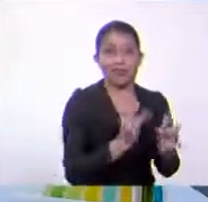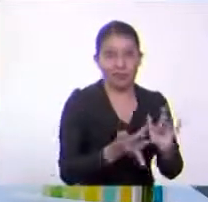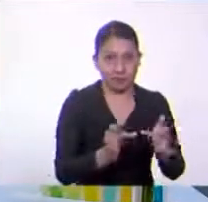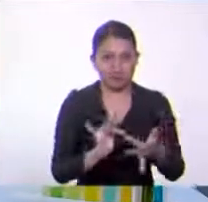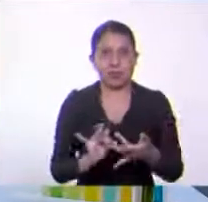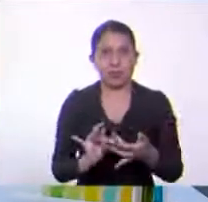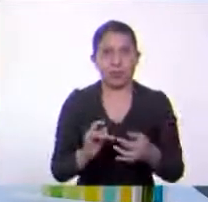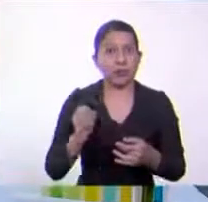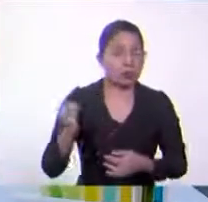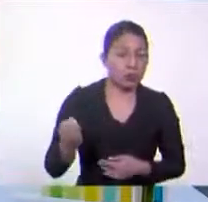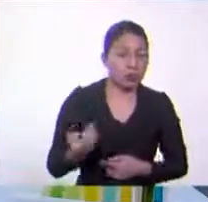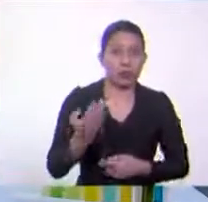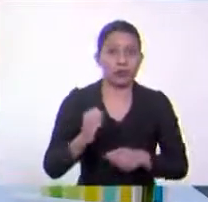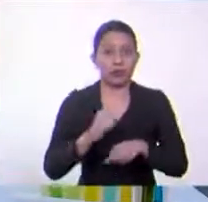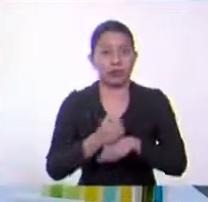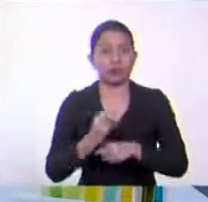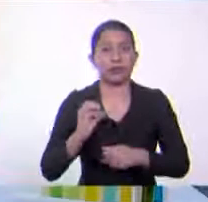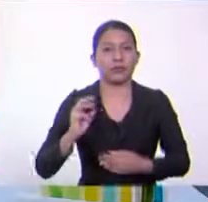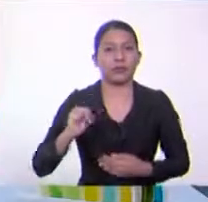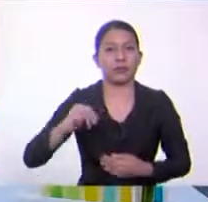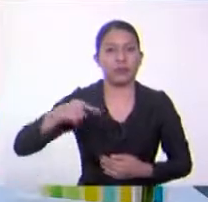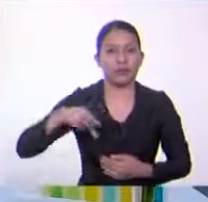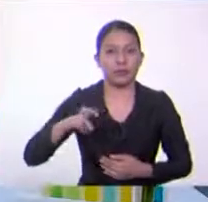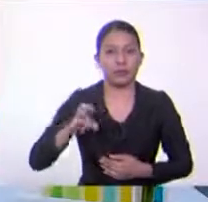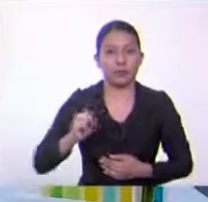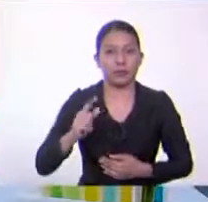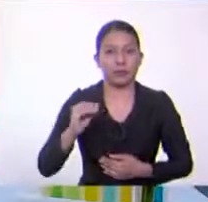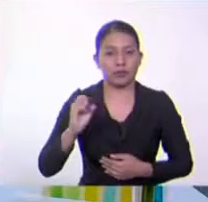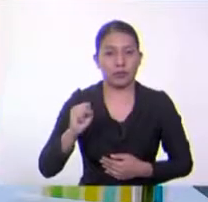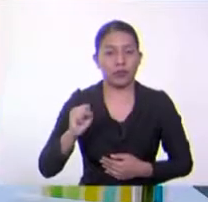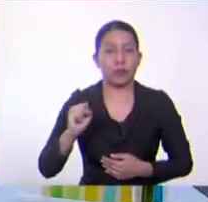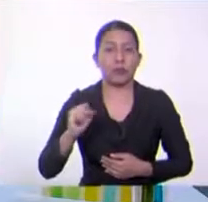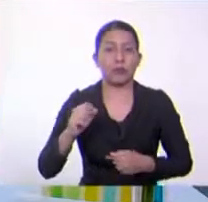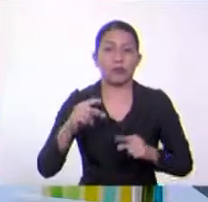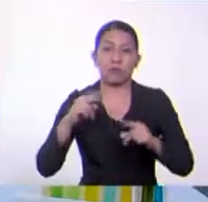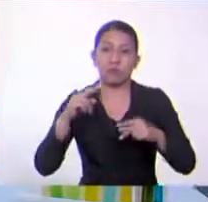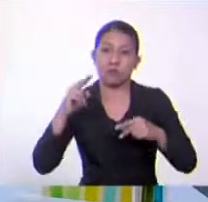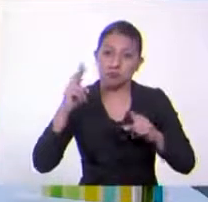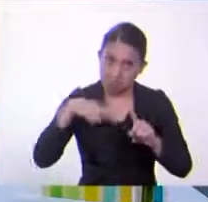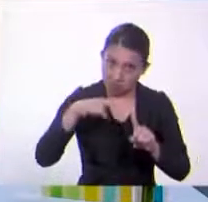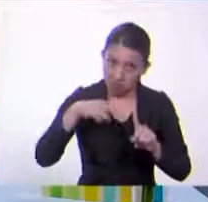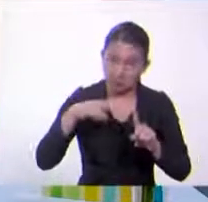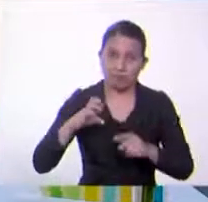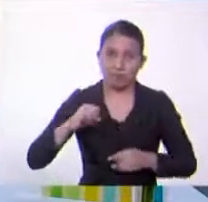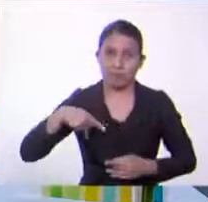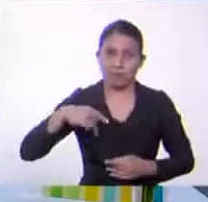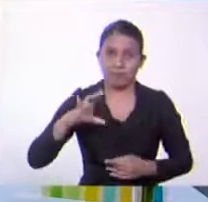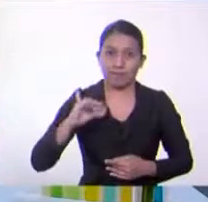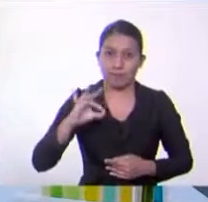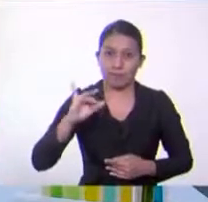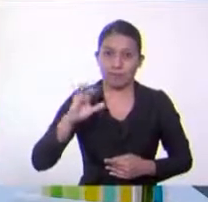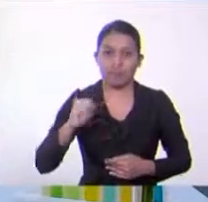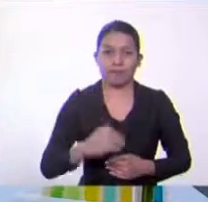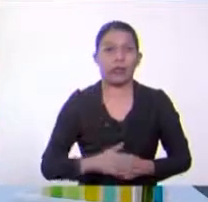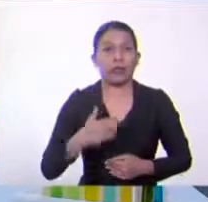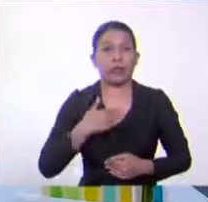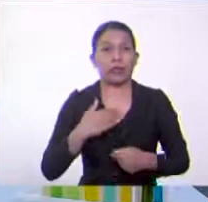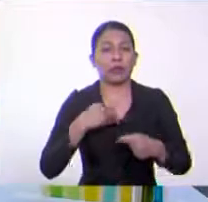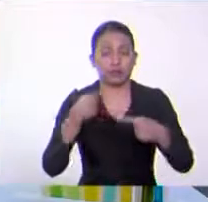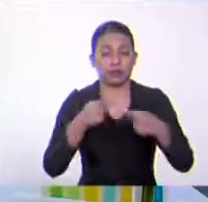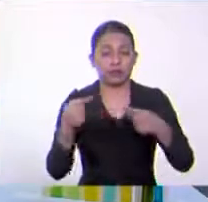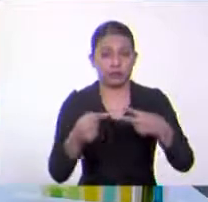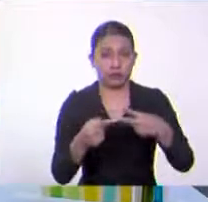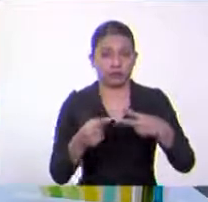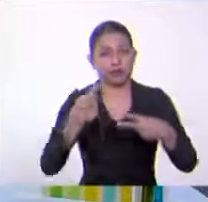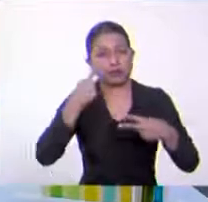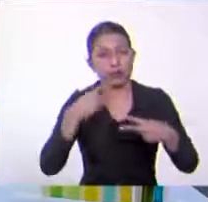un compuesto con sus propiedades específicas. Muy bien, existen dos tipos de radicales, como los